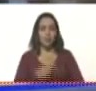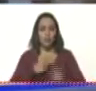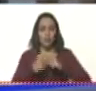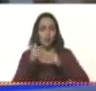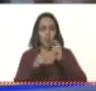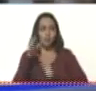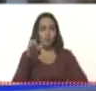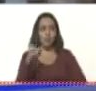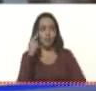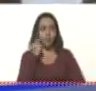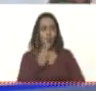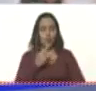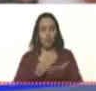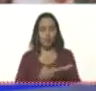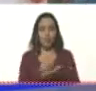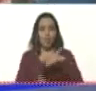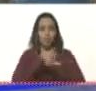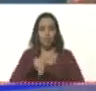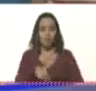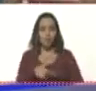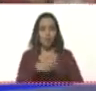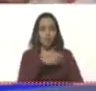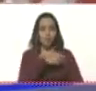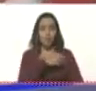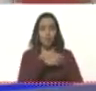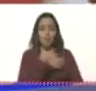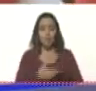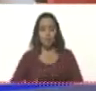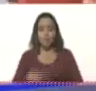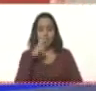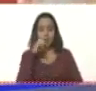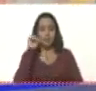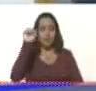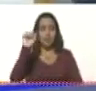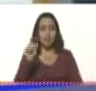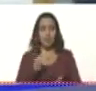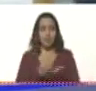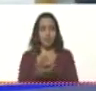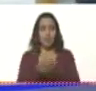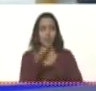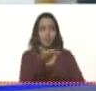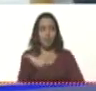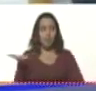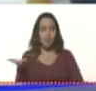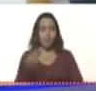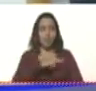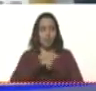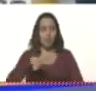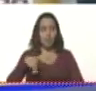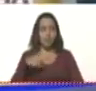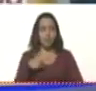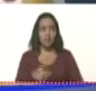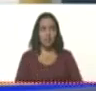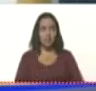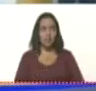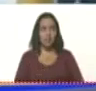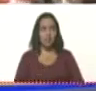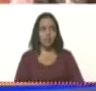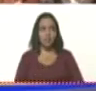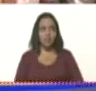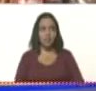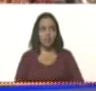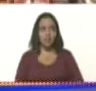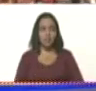nuestro presidente Nicolás Maduro Moro, leales a la patria, leales a usted, a nuestro presidente Nicolás Maduro